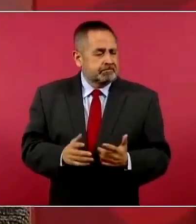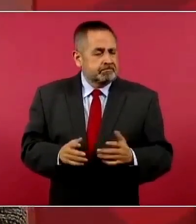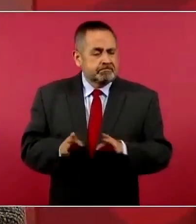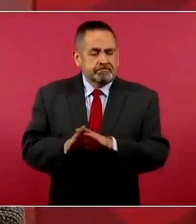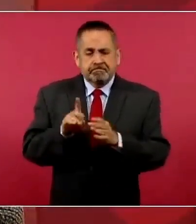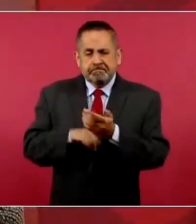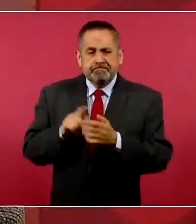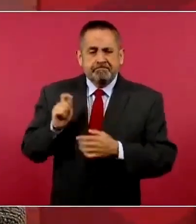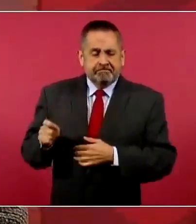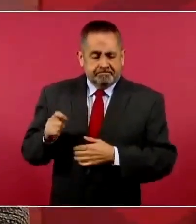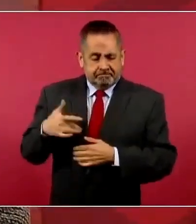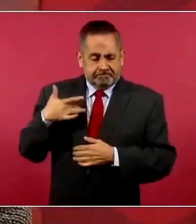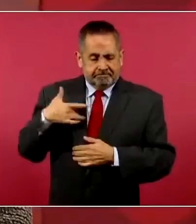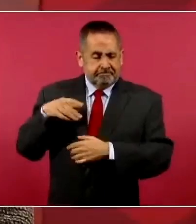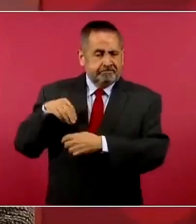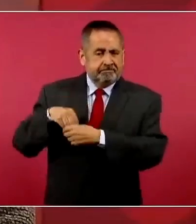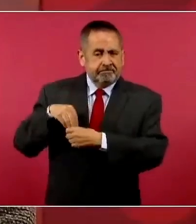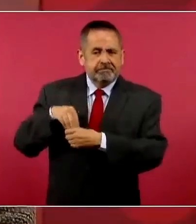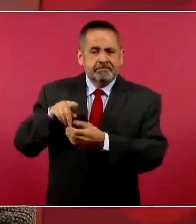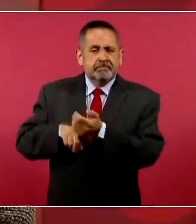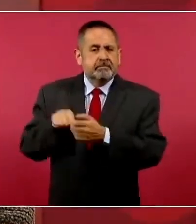dan